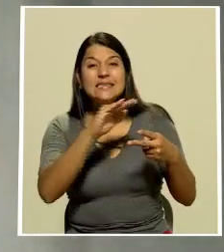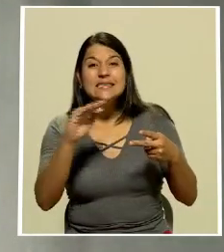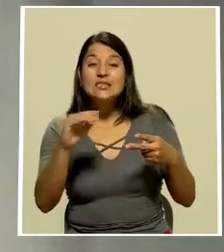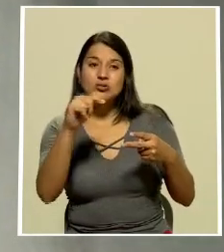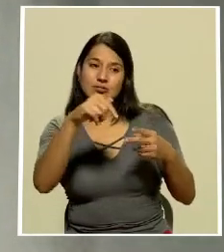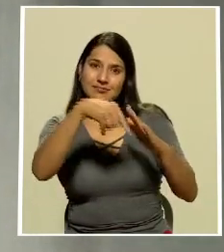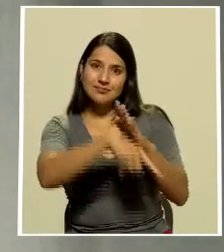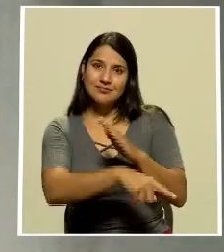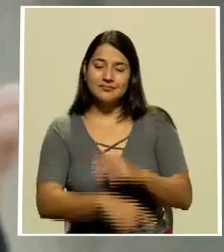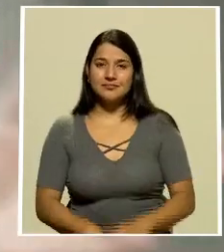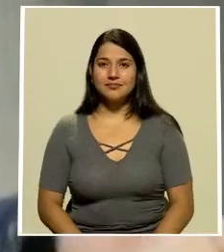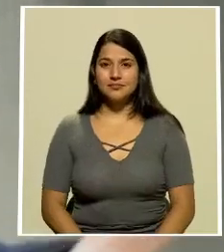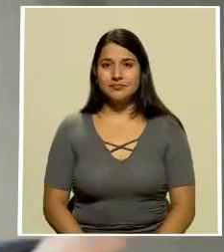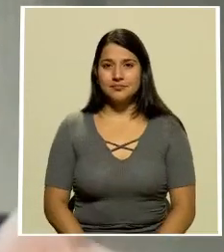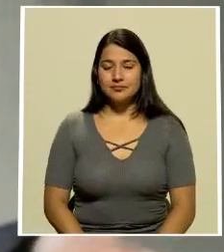tierra.